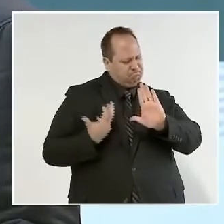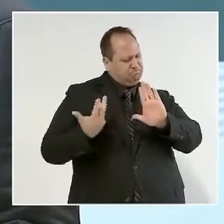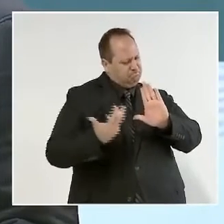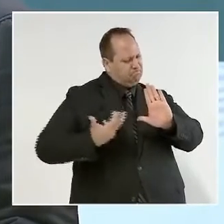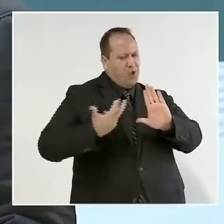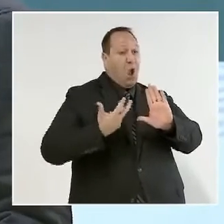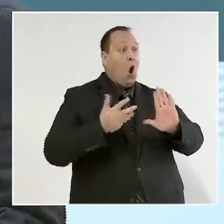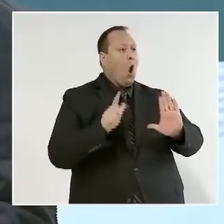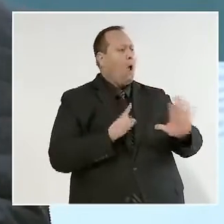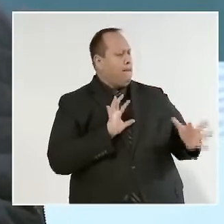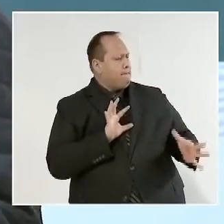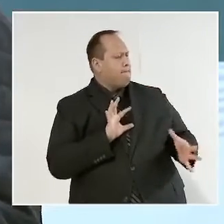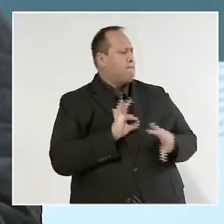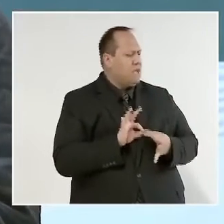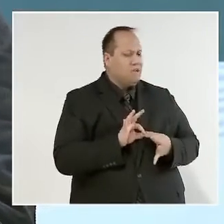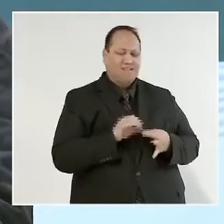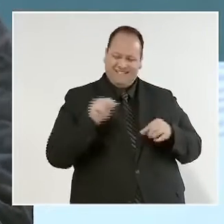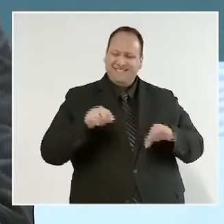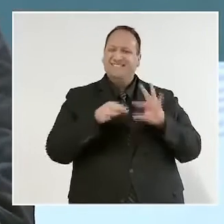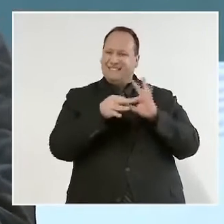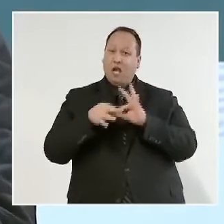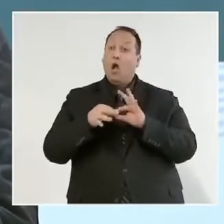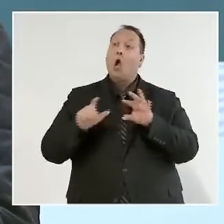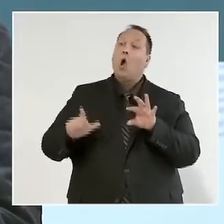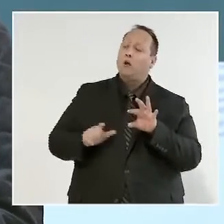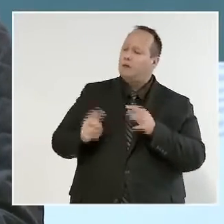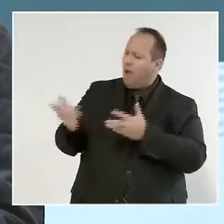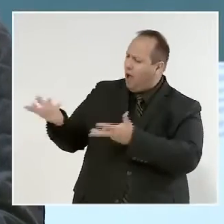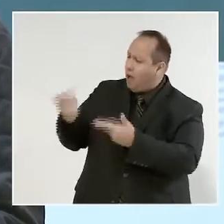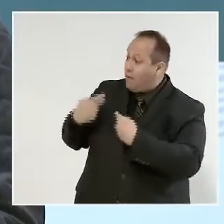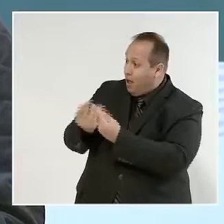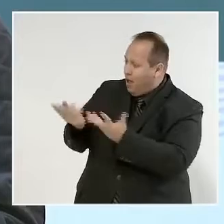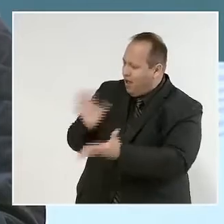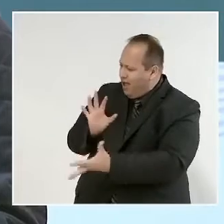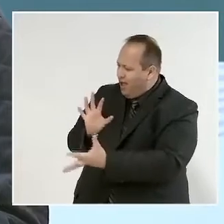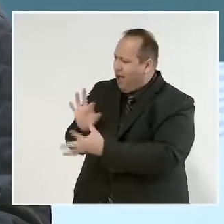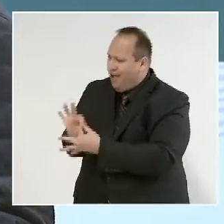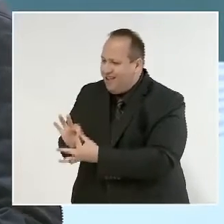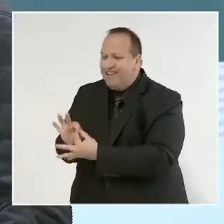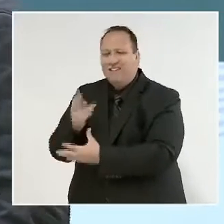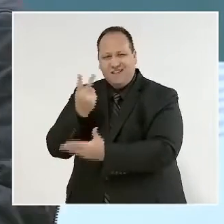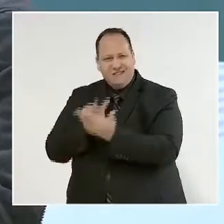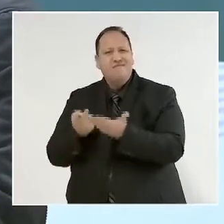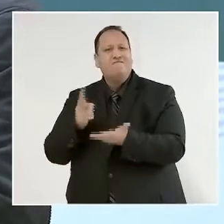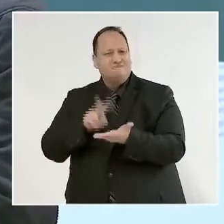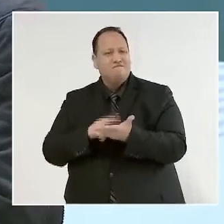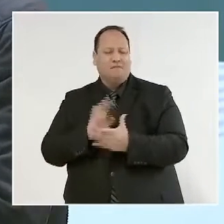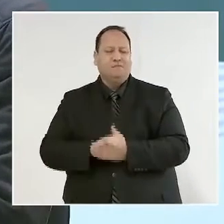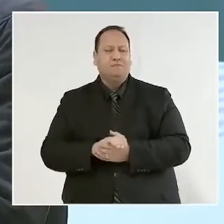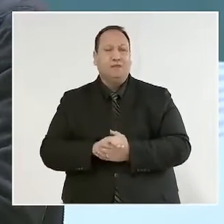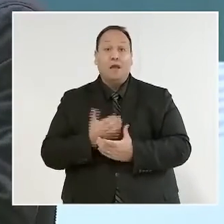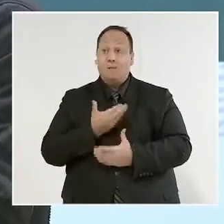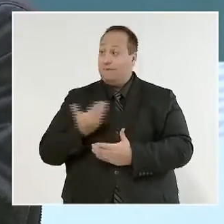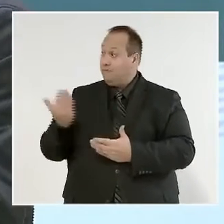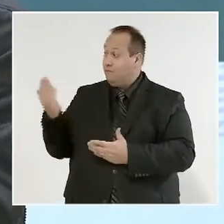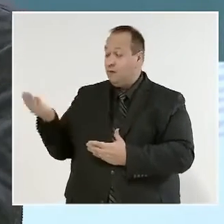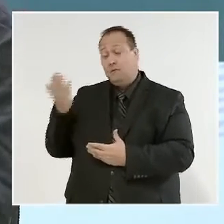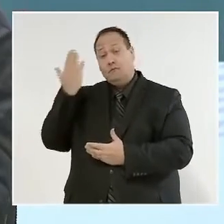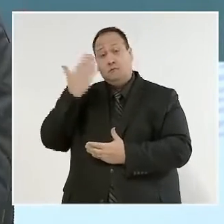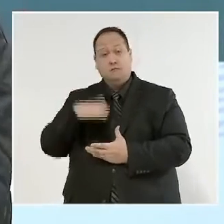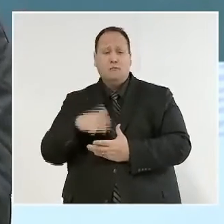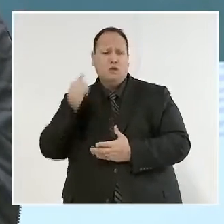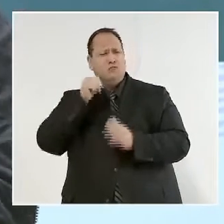con su gobierno y un gobierno identificado con su pueblo. Nuestro señor presidente nos ha